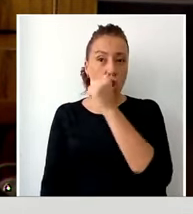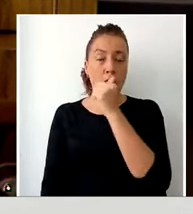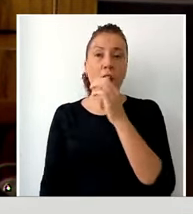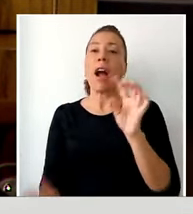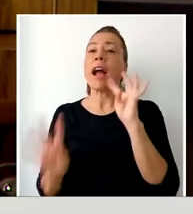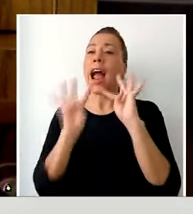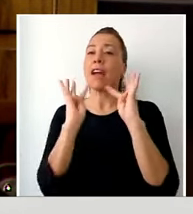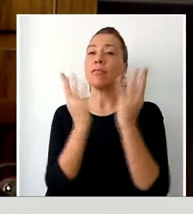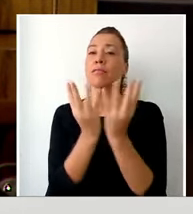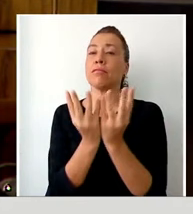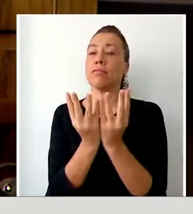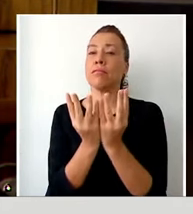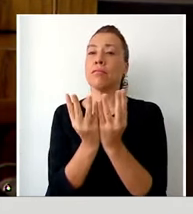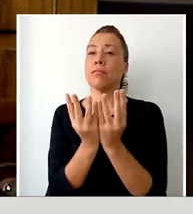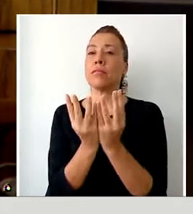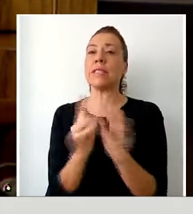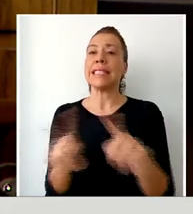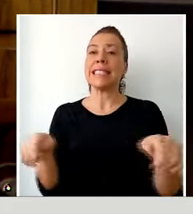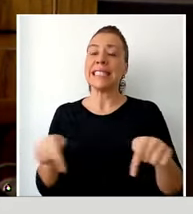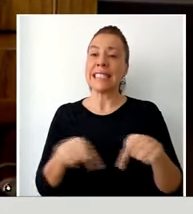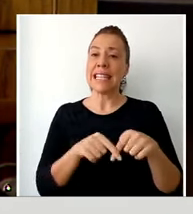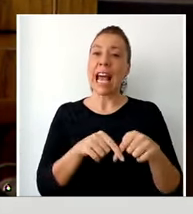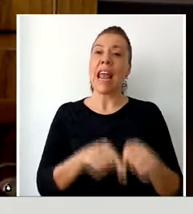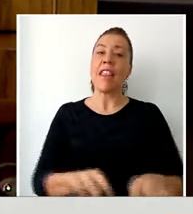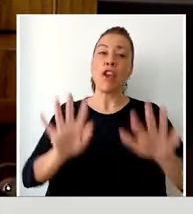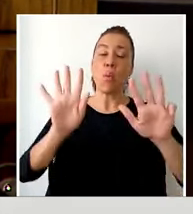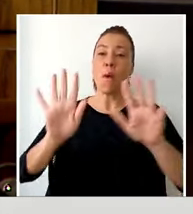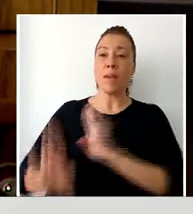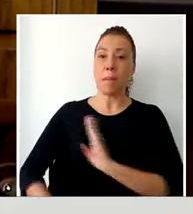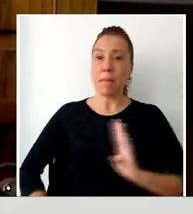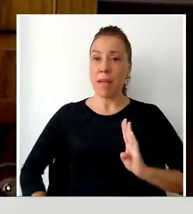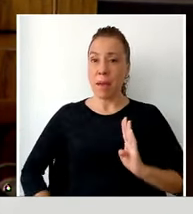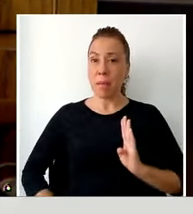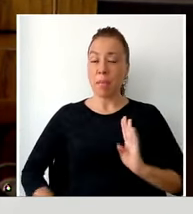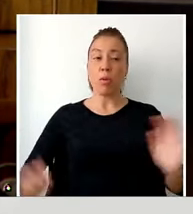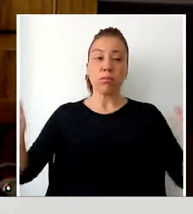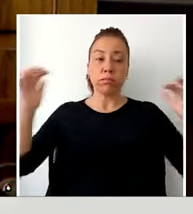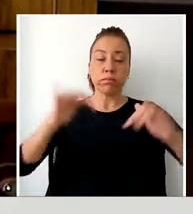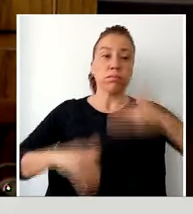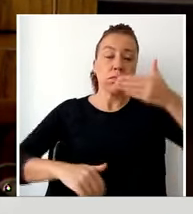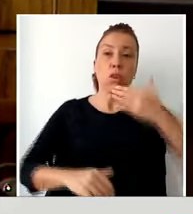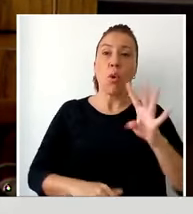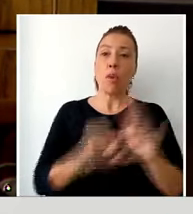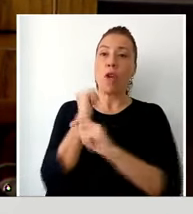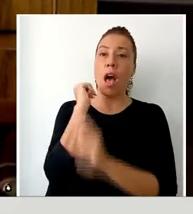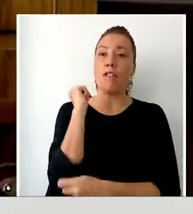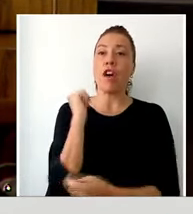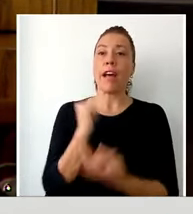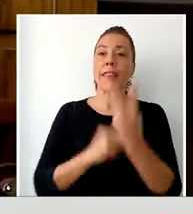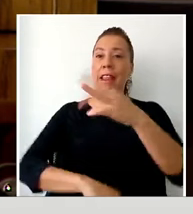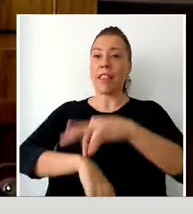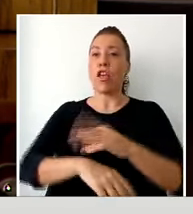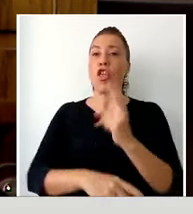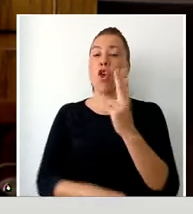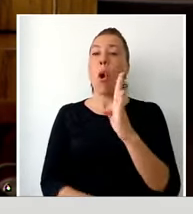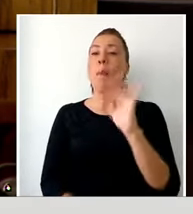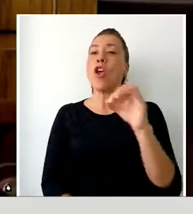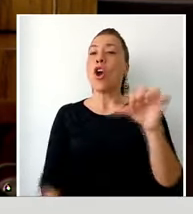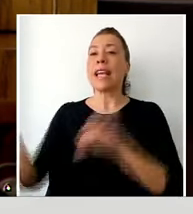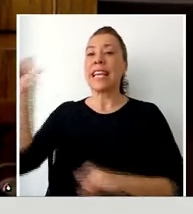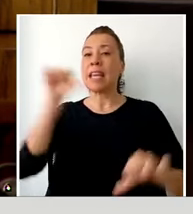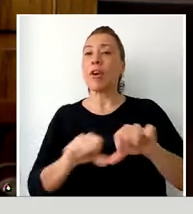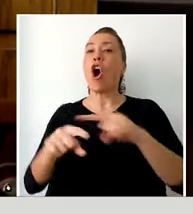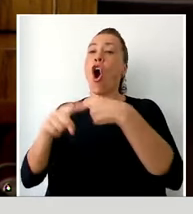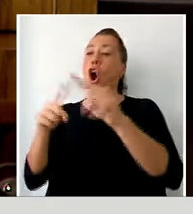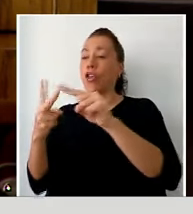una sala de audiencia de nueve integrantes donde donde habrán cuatro abogados o tres médicos dos bioquímicos una sala de autorizaciones de